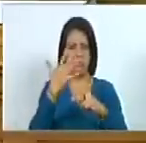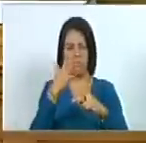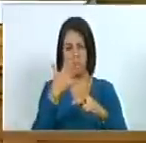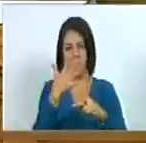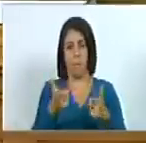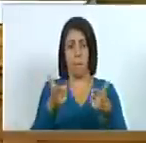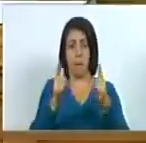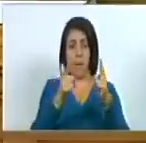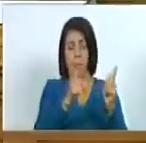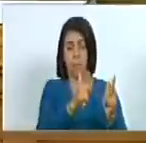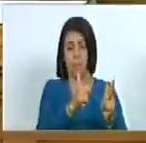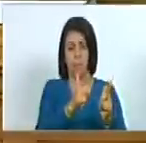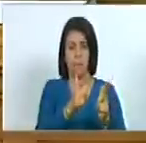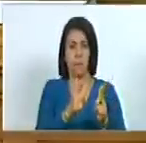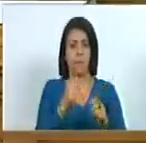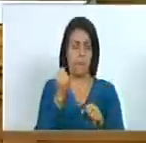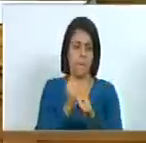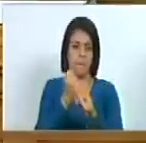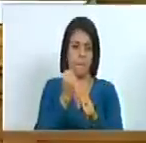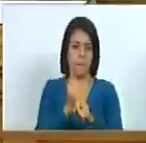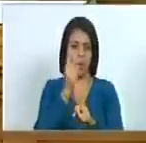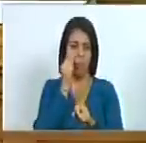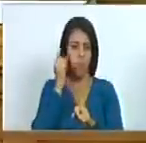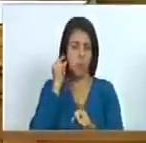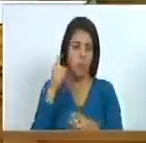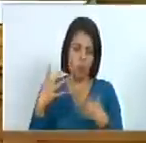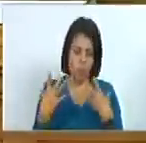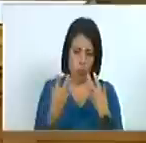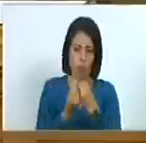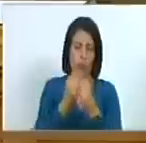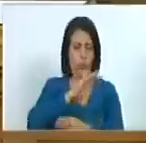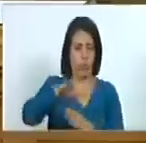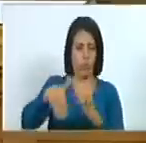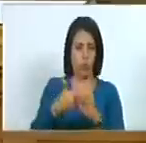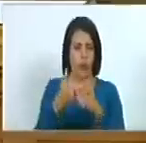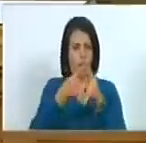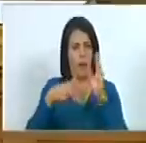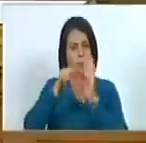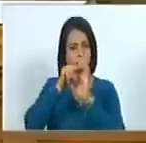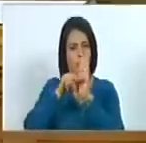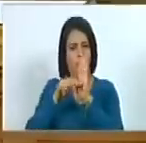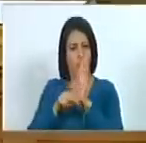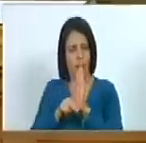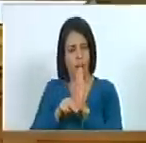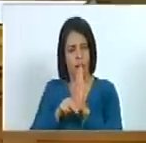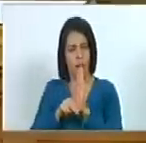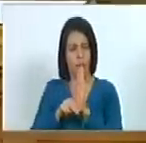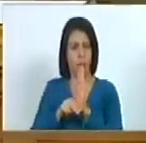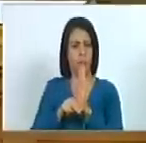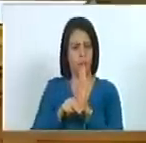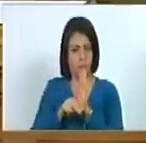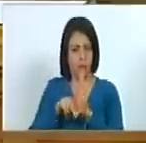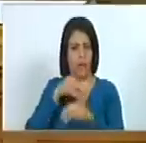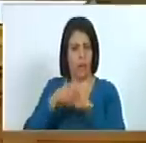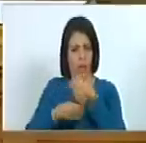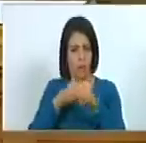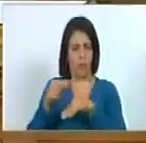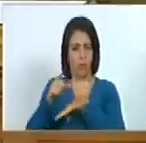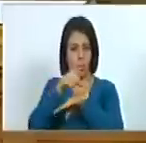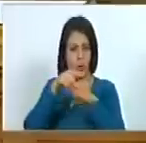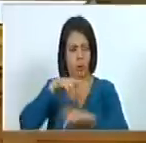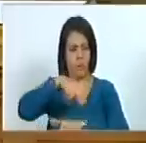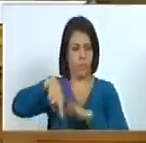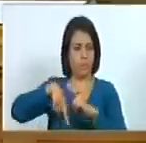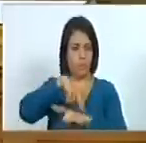que permita a los trabajadores y las trabajadoras, junto con todas las demás medidas que ha tomado el gobierno